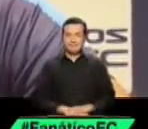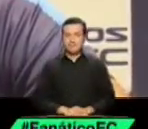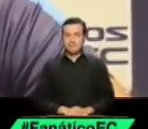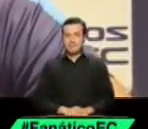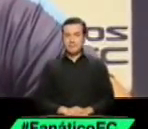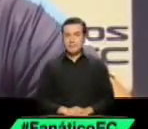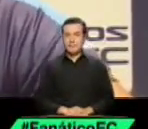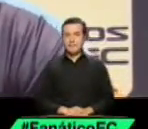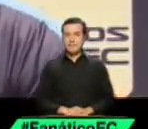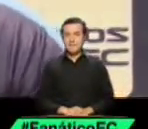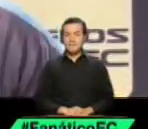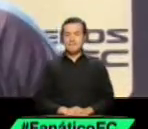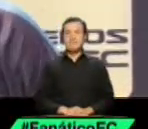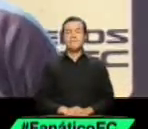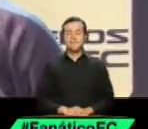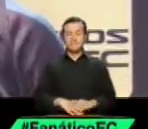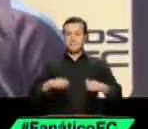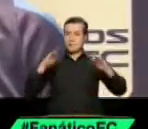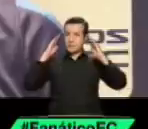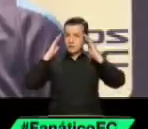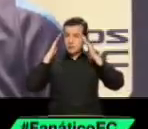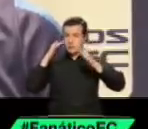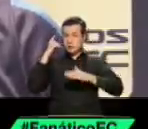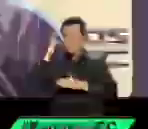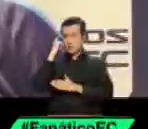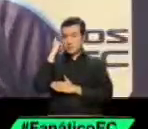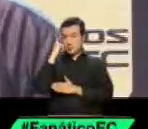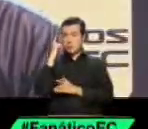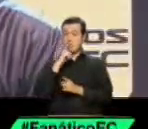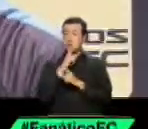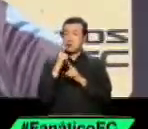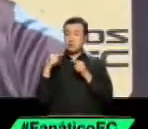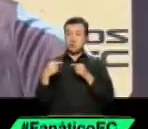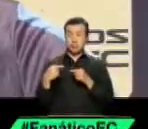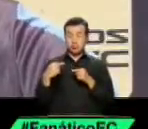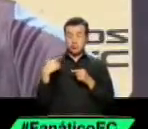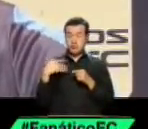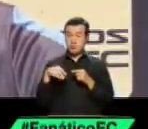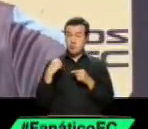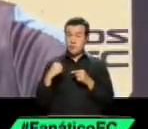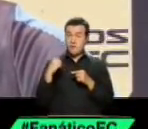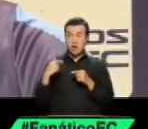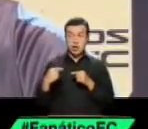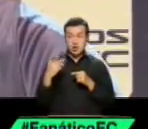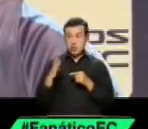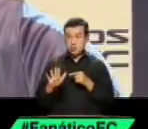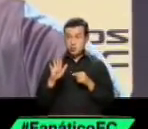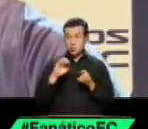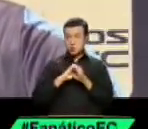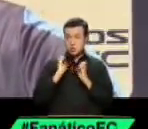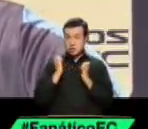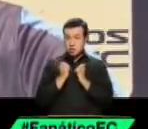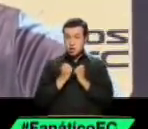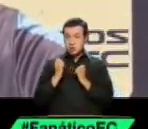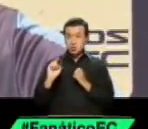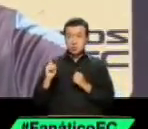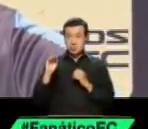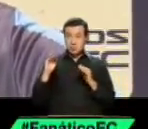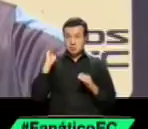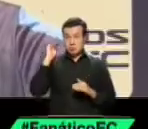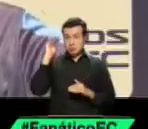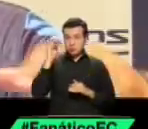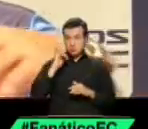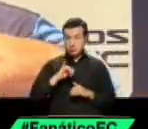Concentrados y mentalizados en sabiendo que tenemos un gran rival que enfrentar en su cancha, que por algo está primero, pero